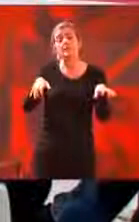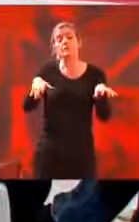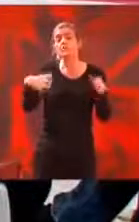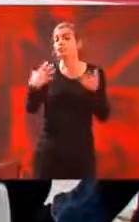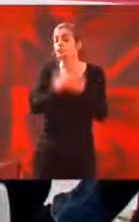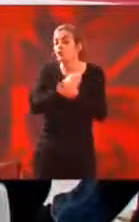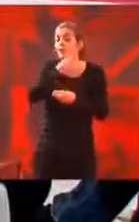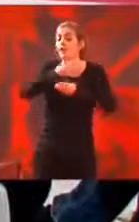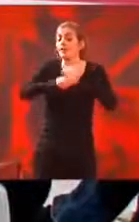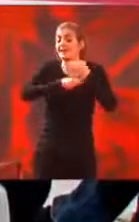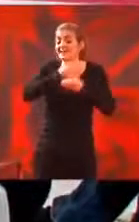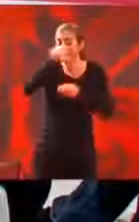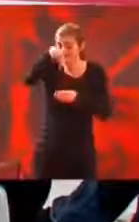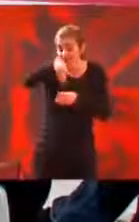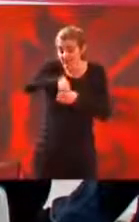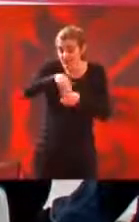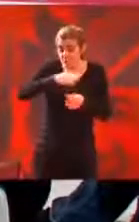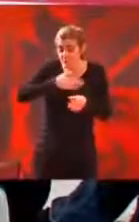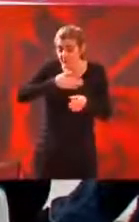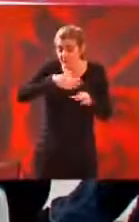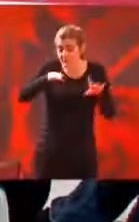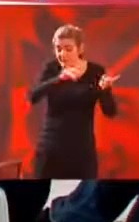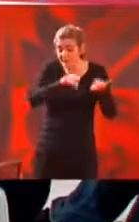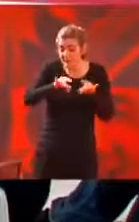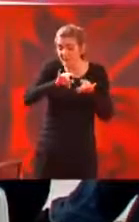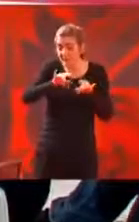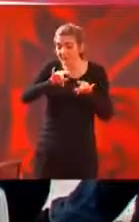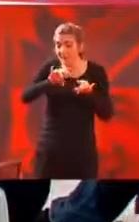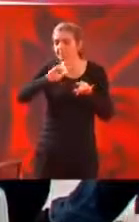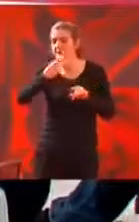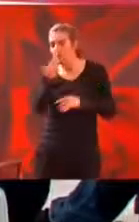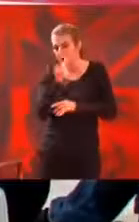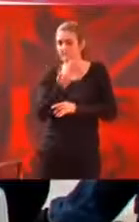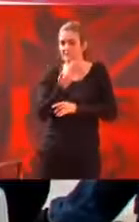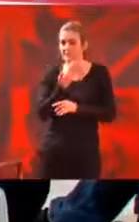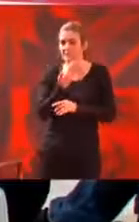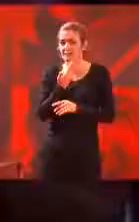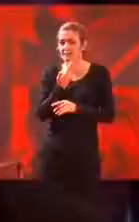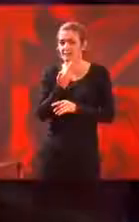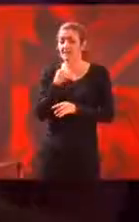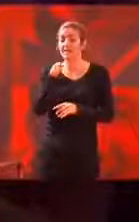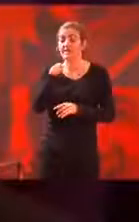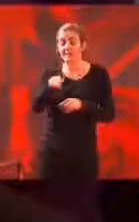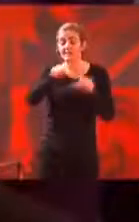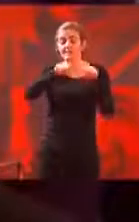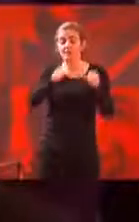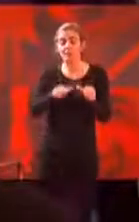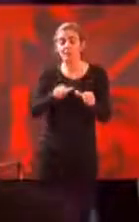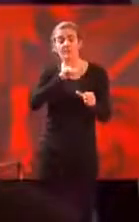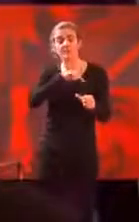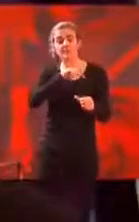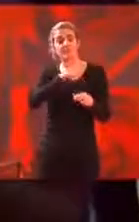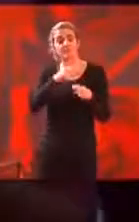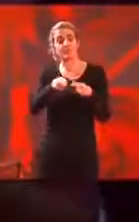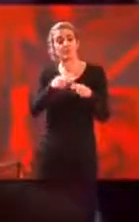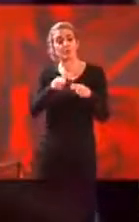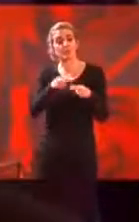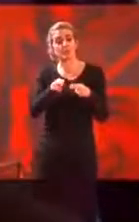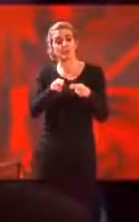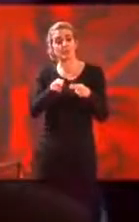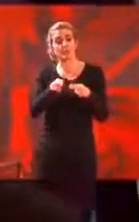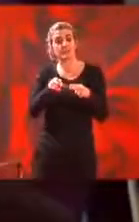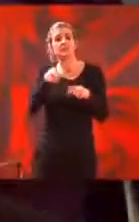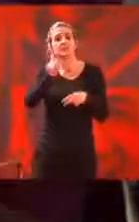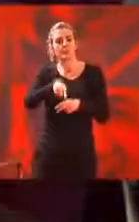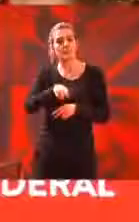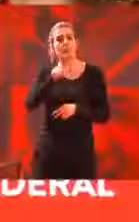Nada de lo que ocurre en nuestra tierra nos es ajeno. Y esa forma de hacer y de sentir la política es la que también tiene Luis